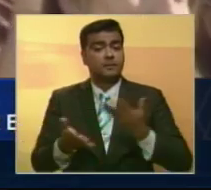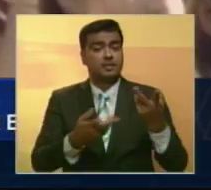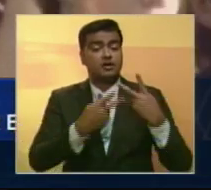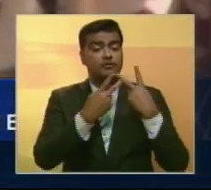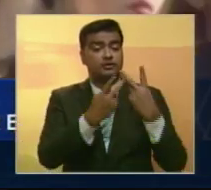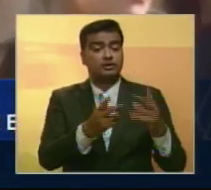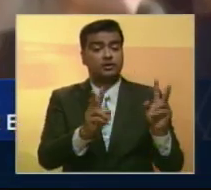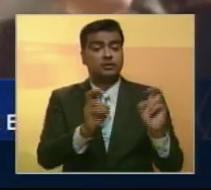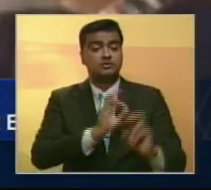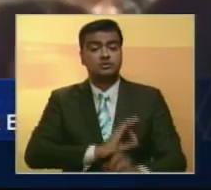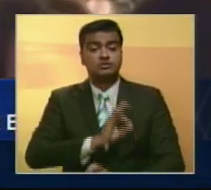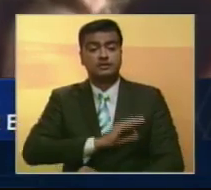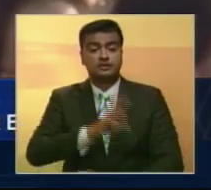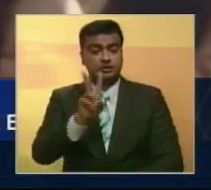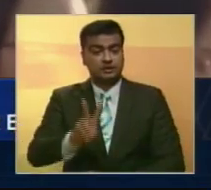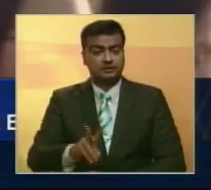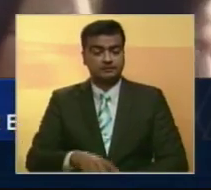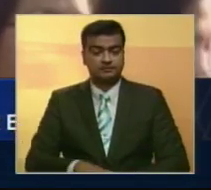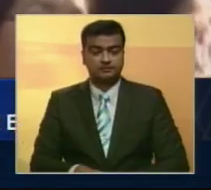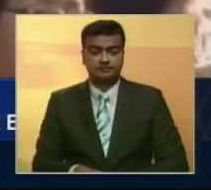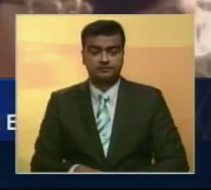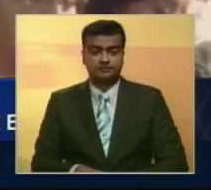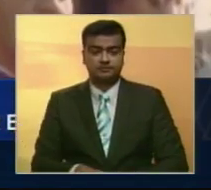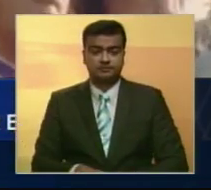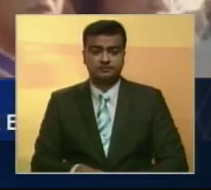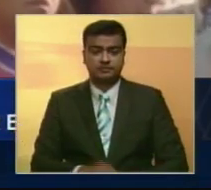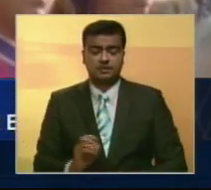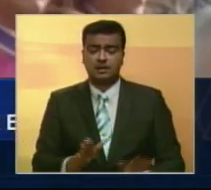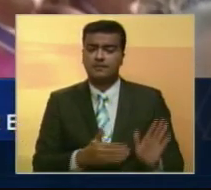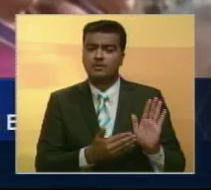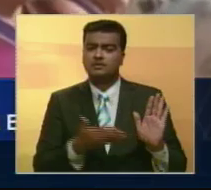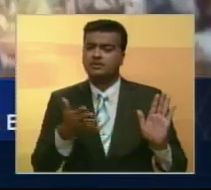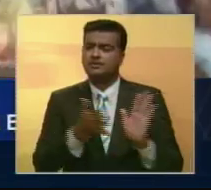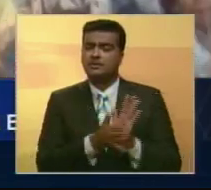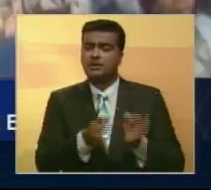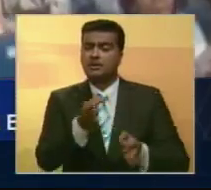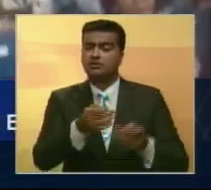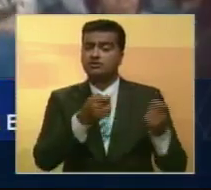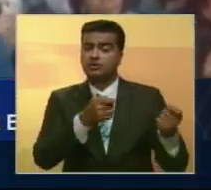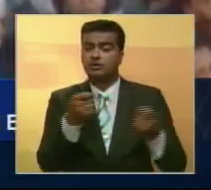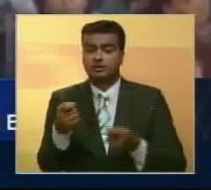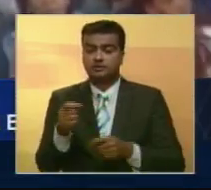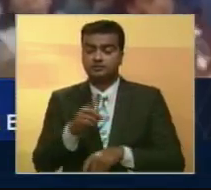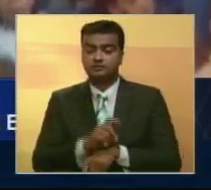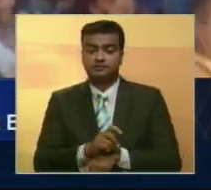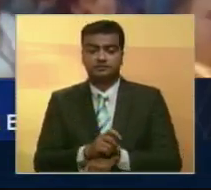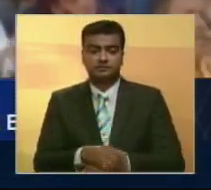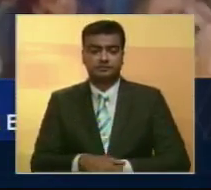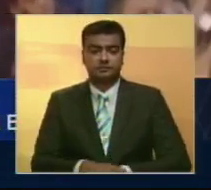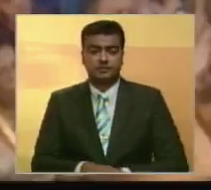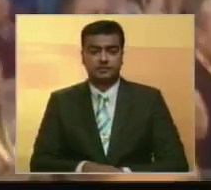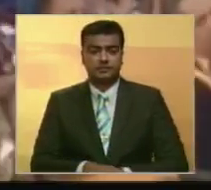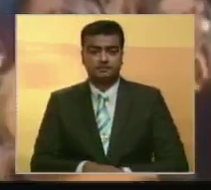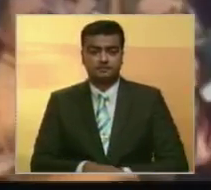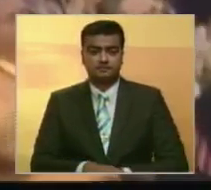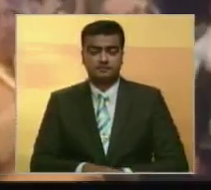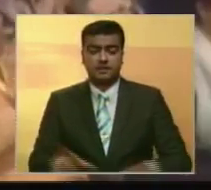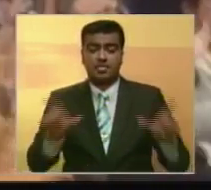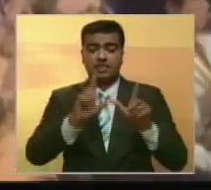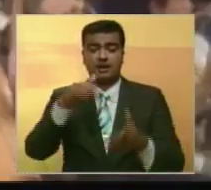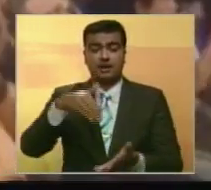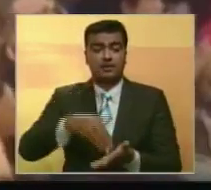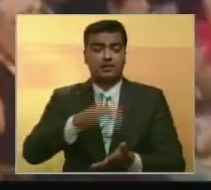valores de la nueva sociedad venezolana. Entre las propuestas se contempla un ajuste en el horario escolar. Desde Teleragua, Héctor Villa,